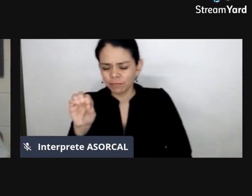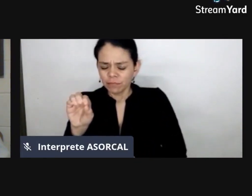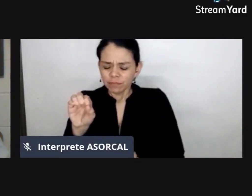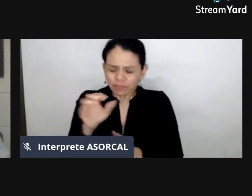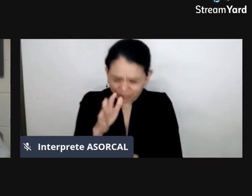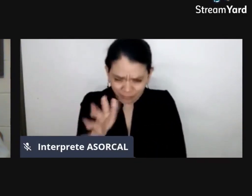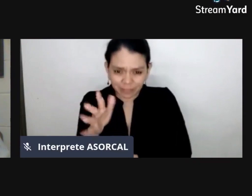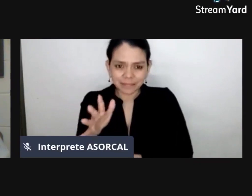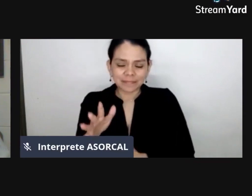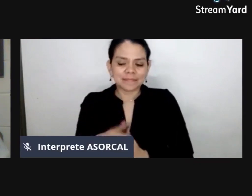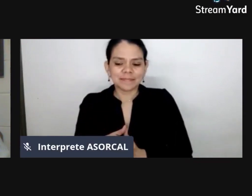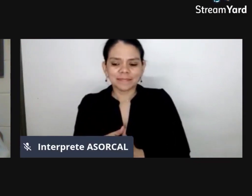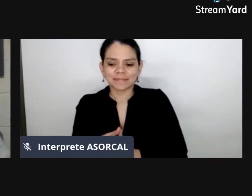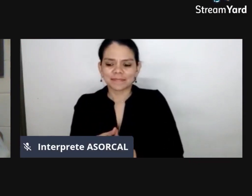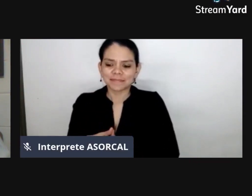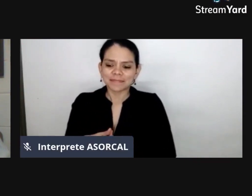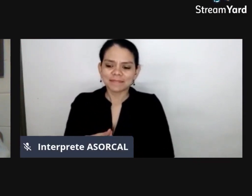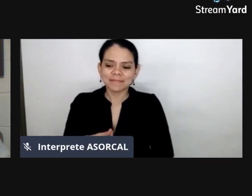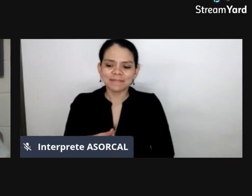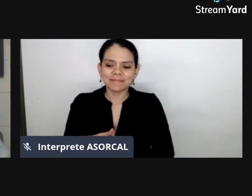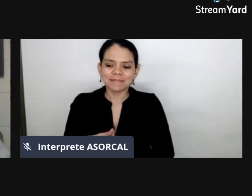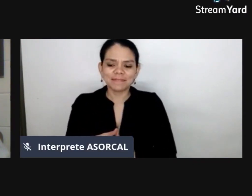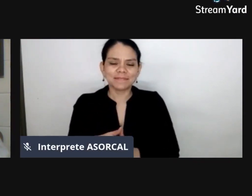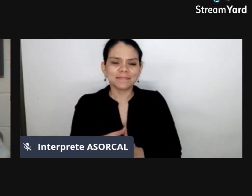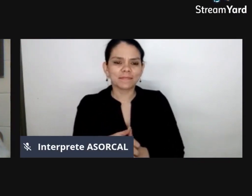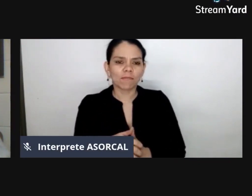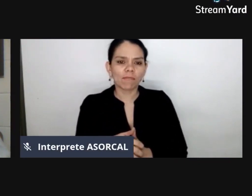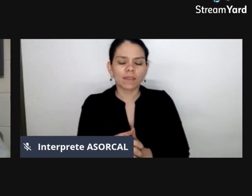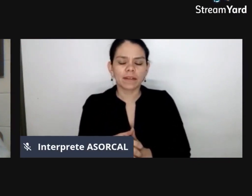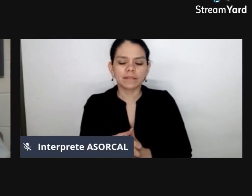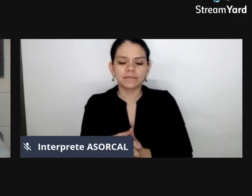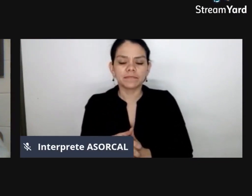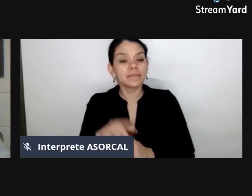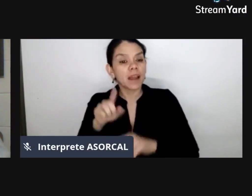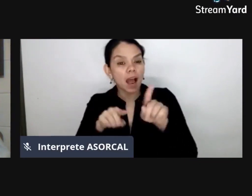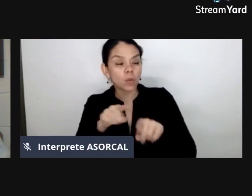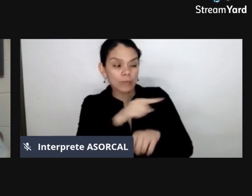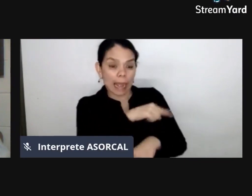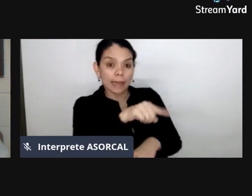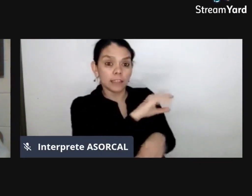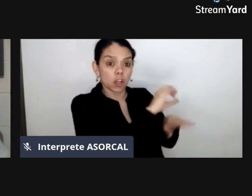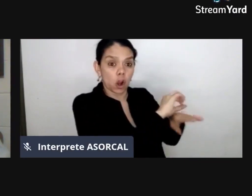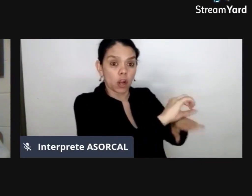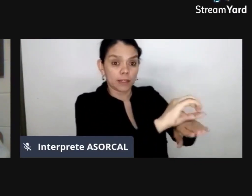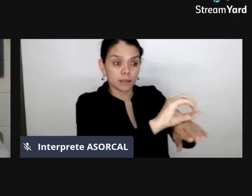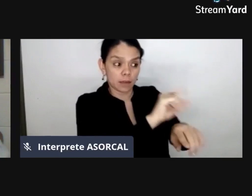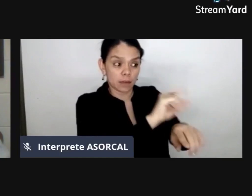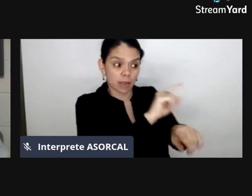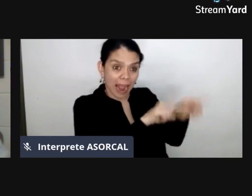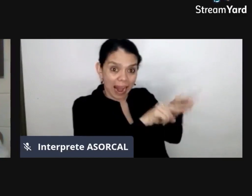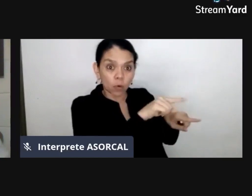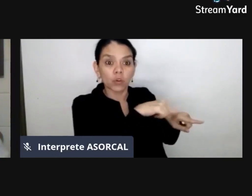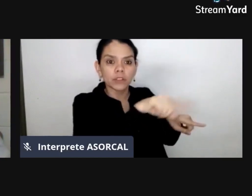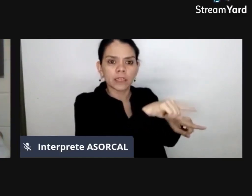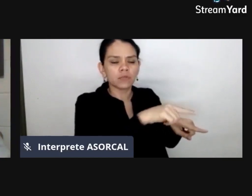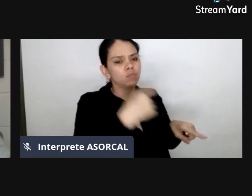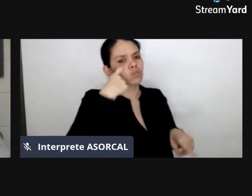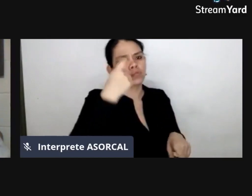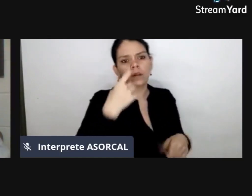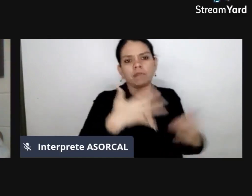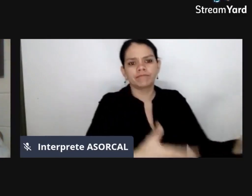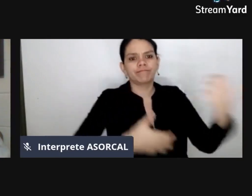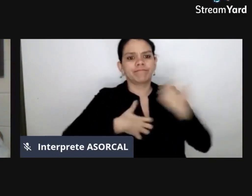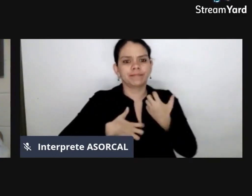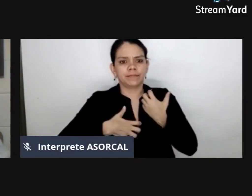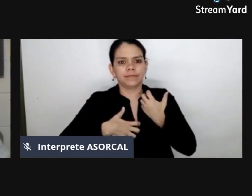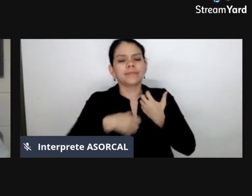social. Algunas de estas organizaciones derivaron hacia grupos armados. Estos grupos armados conformaron la